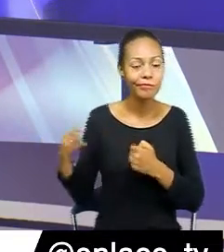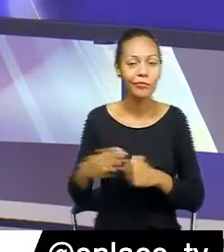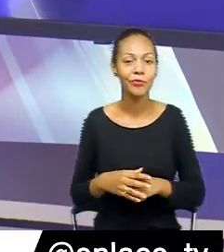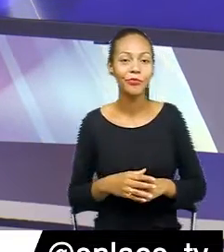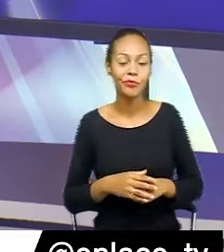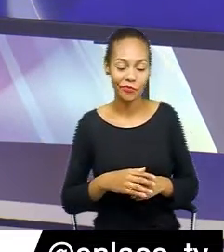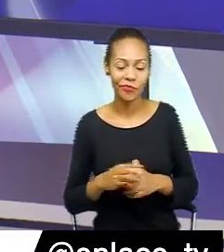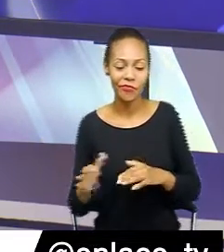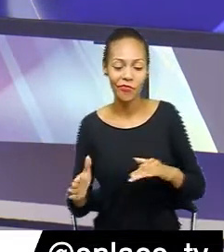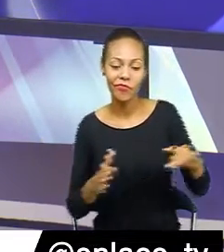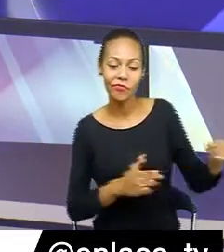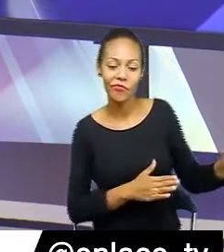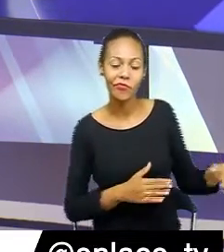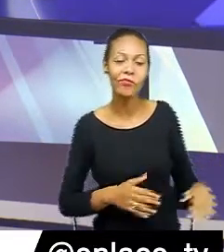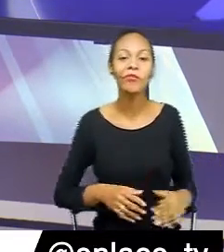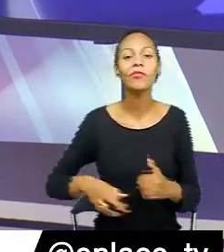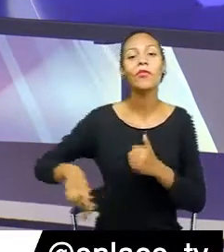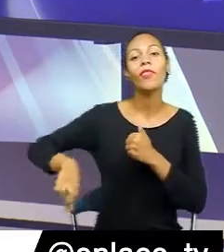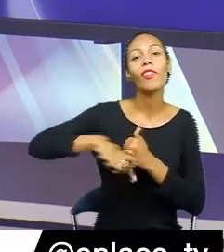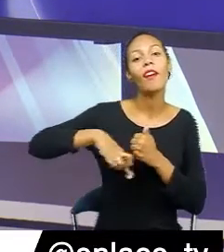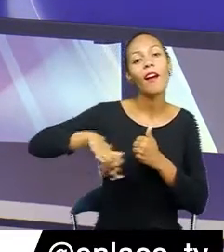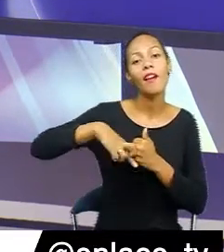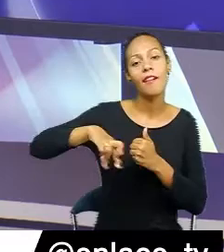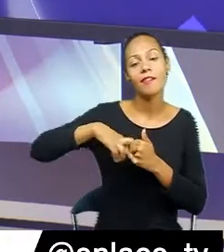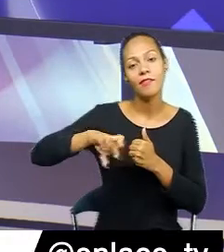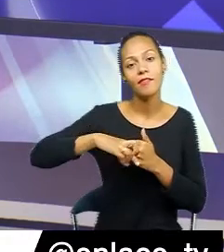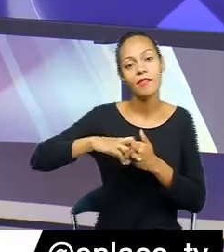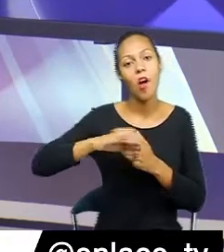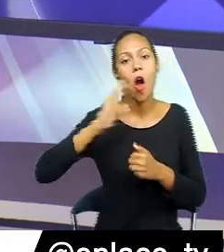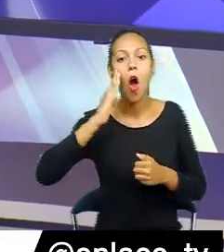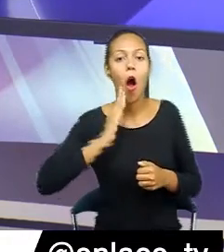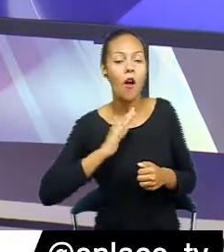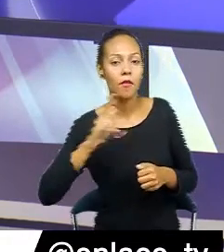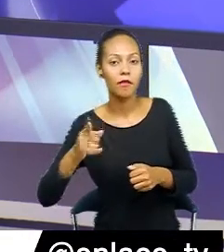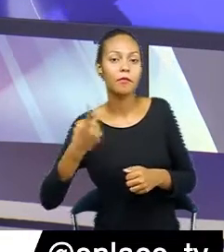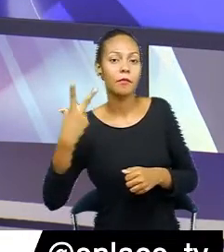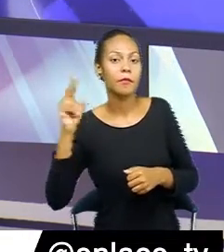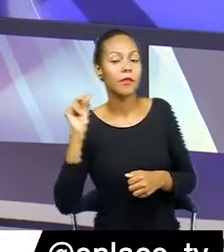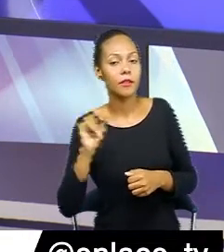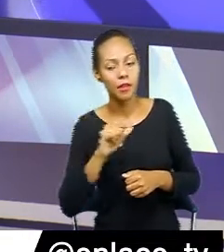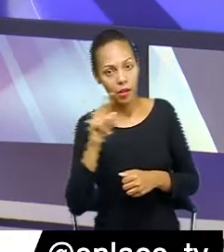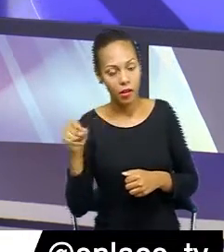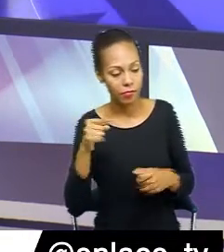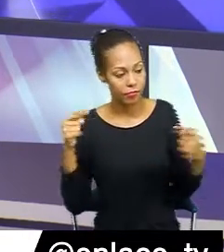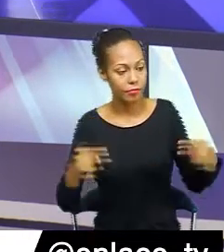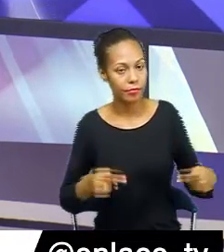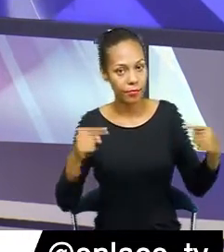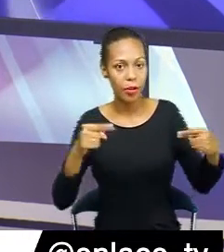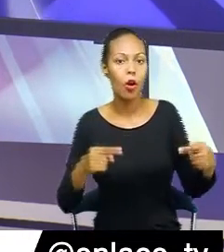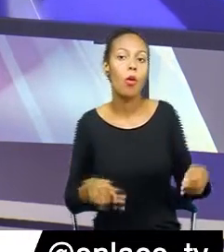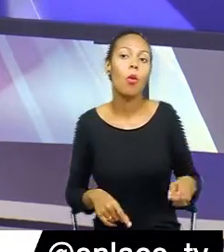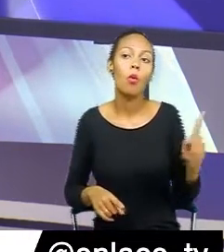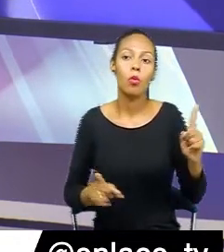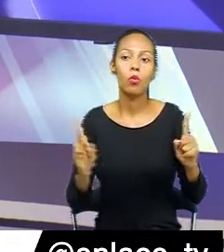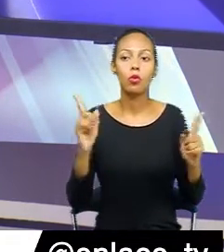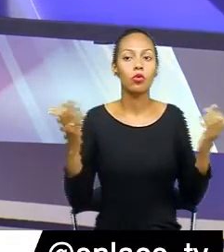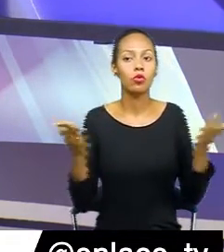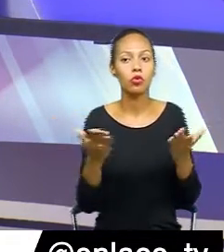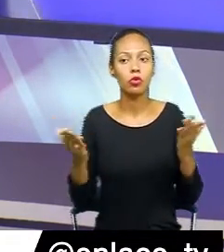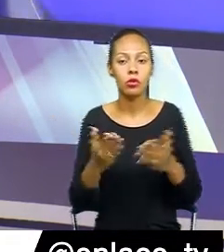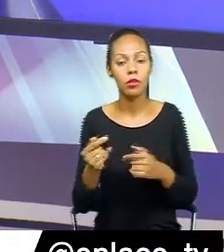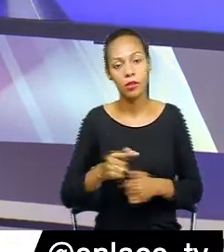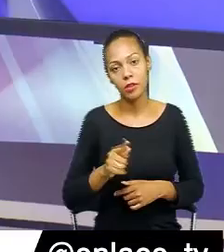Petrolera Sub-20 empató a un gol con Real Santander en el Campeonato Nacional de Fútbol. El compromiso se jugó en la cancha de fútbol del Club